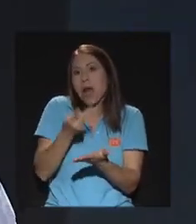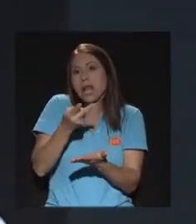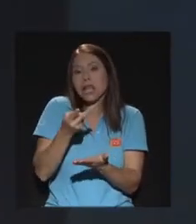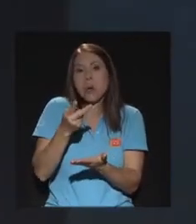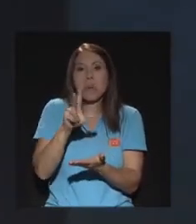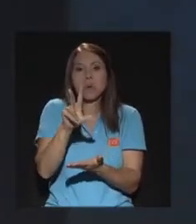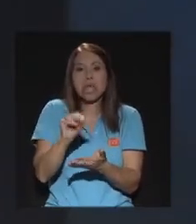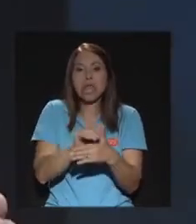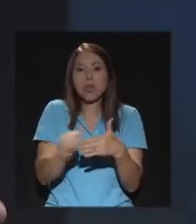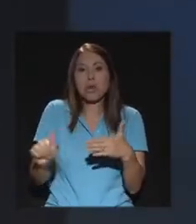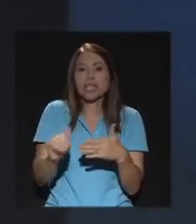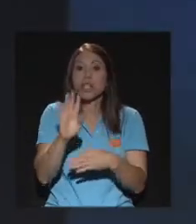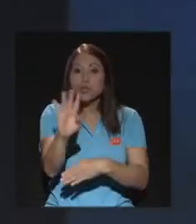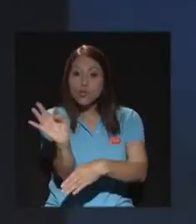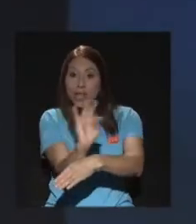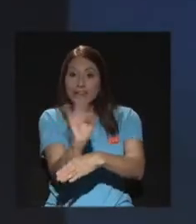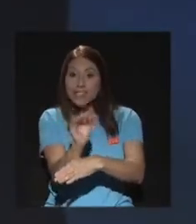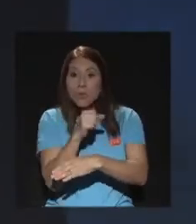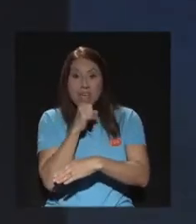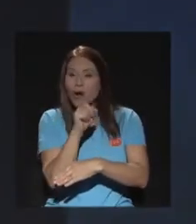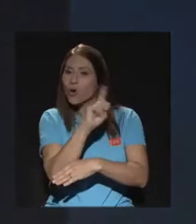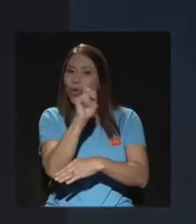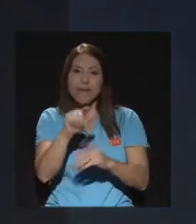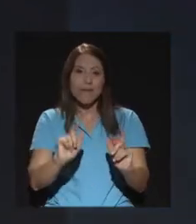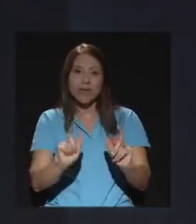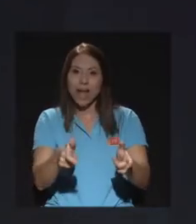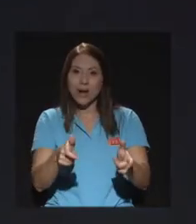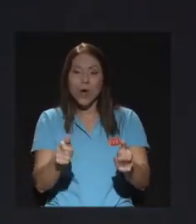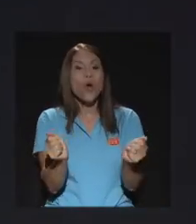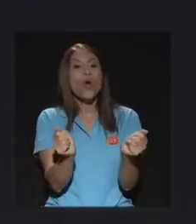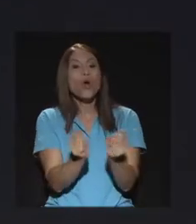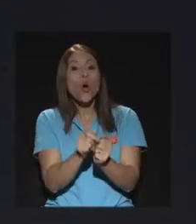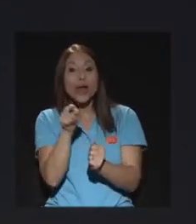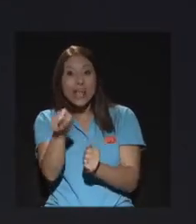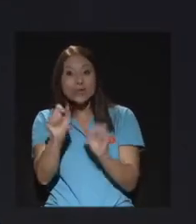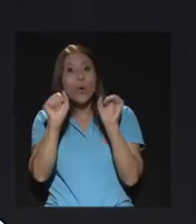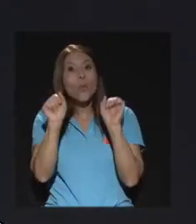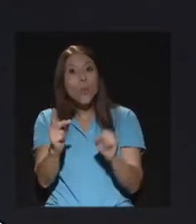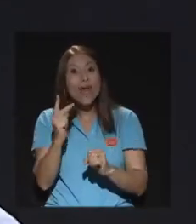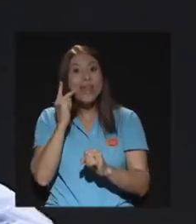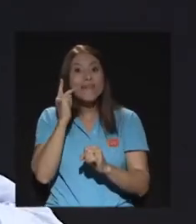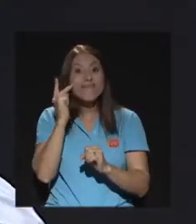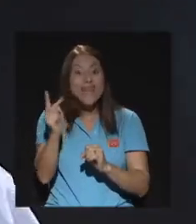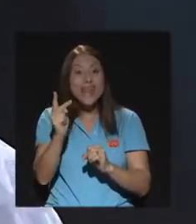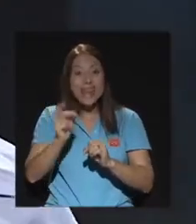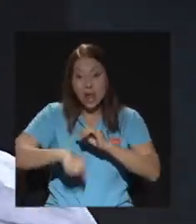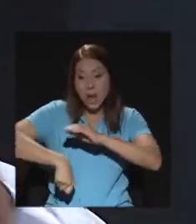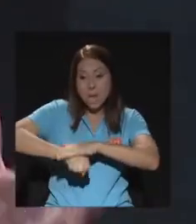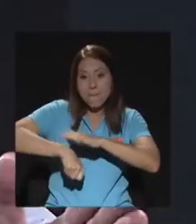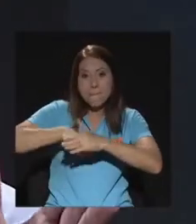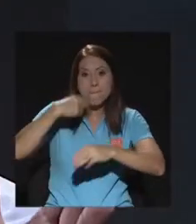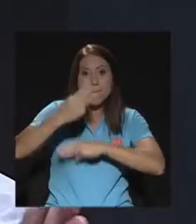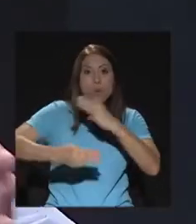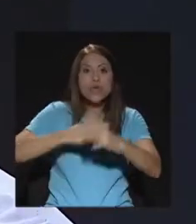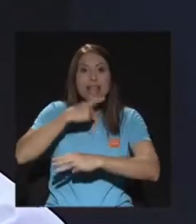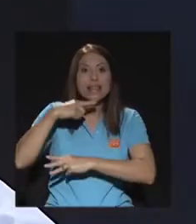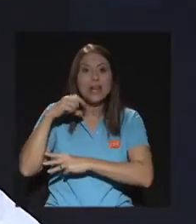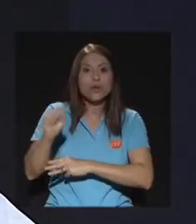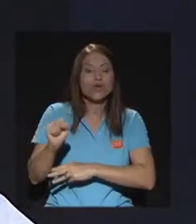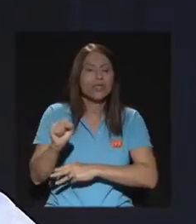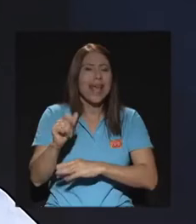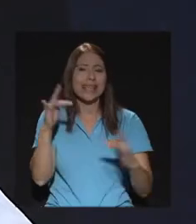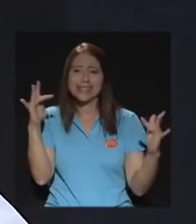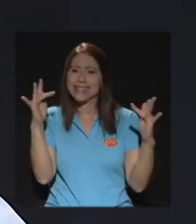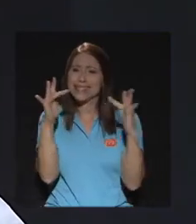su televisor viejo no lo tiene que botar. Y con eso va a haber el Mundial de Rusia, un sueño de señal, porque la